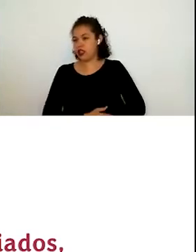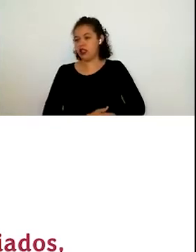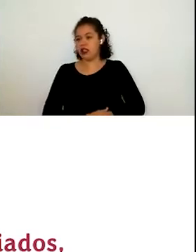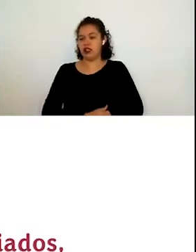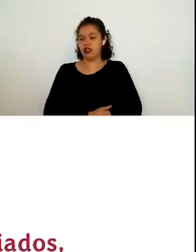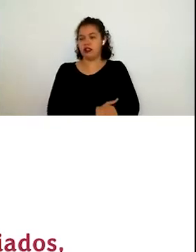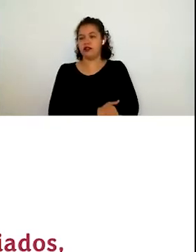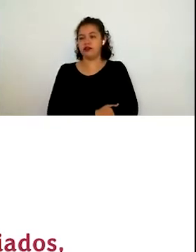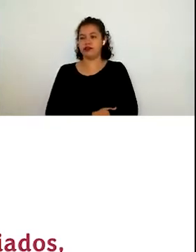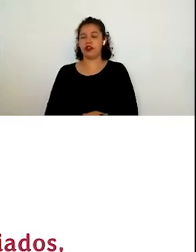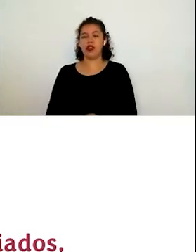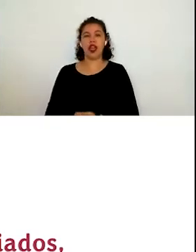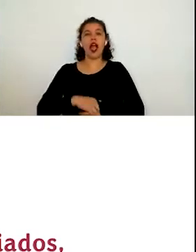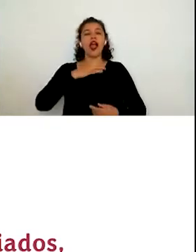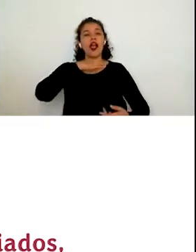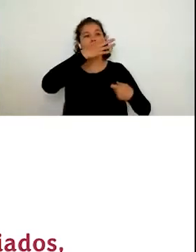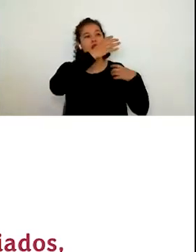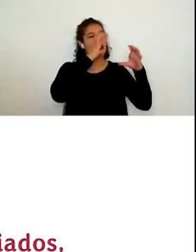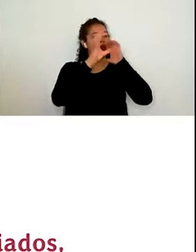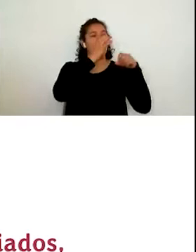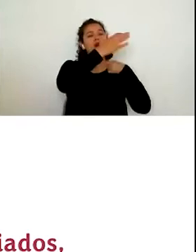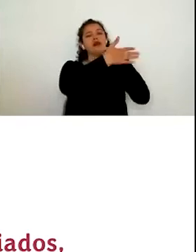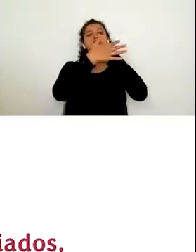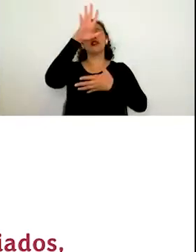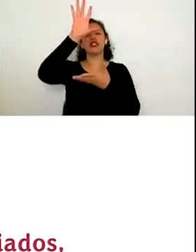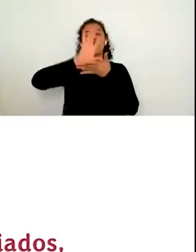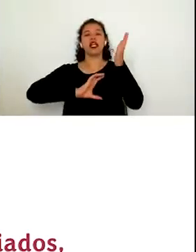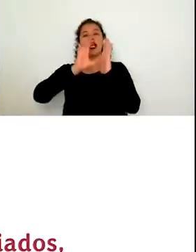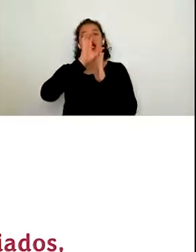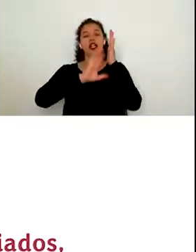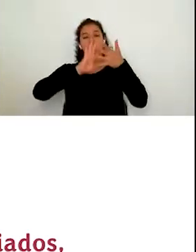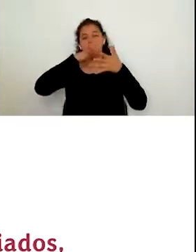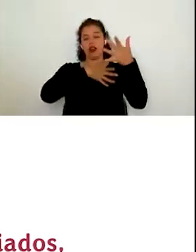Menciona que si con el comunicado de un calendario de sesiones es suficiente.